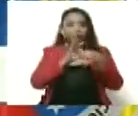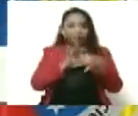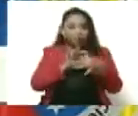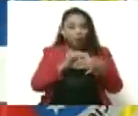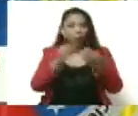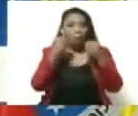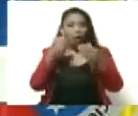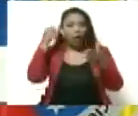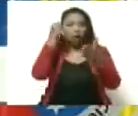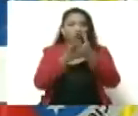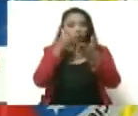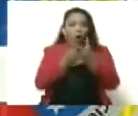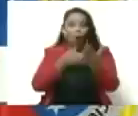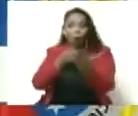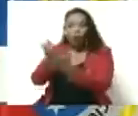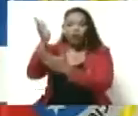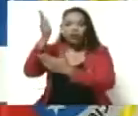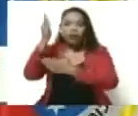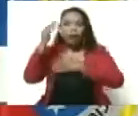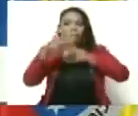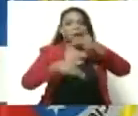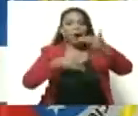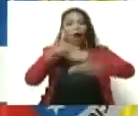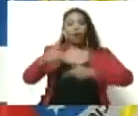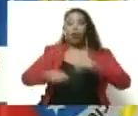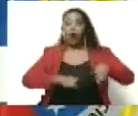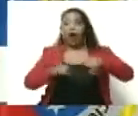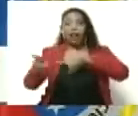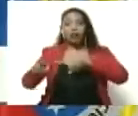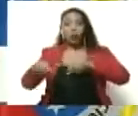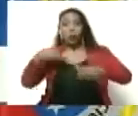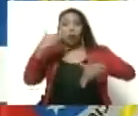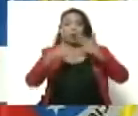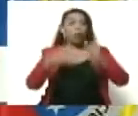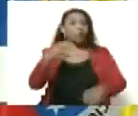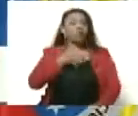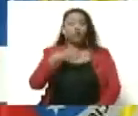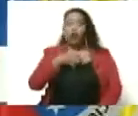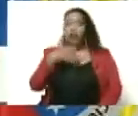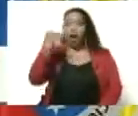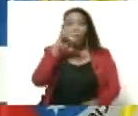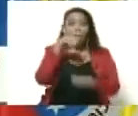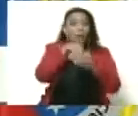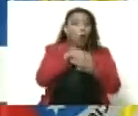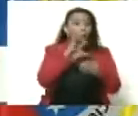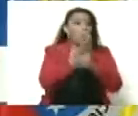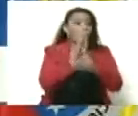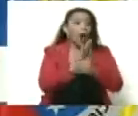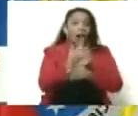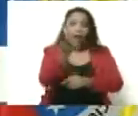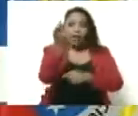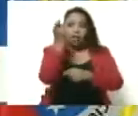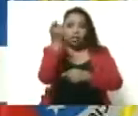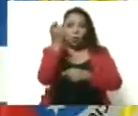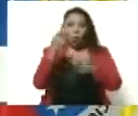para la lucha contra el delito. Ya estos delincuentes no podrán tener refugio en ninguna